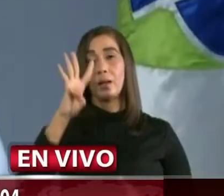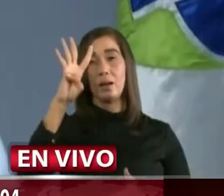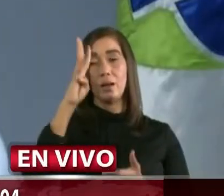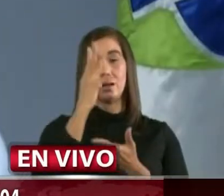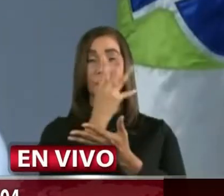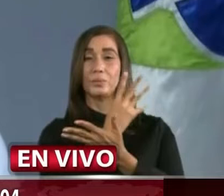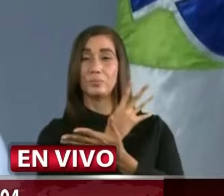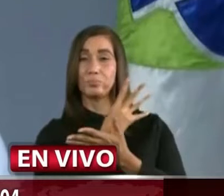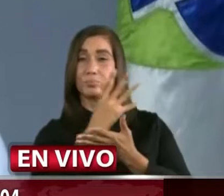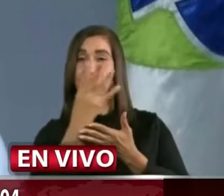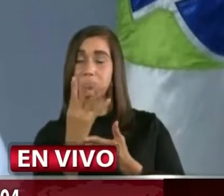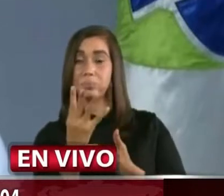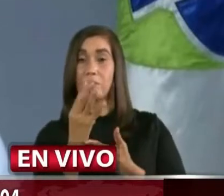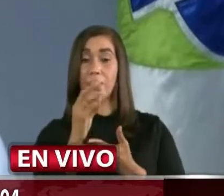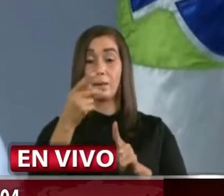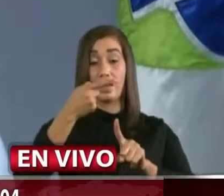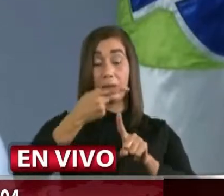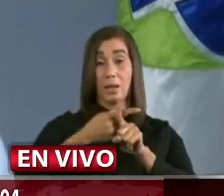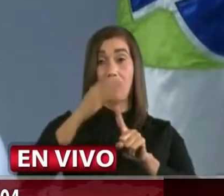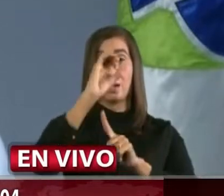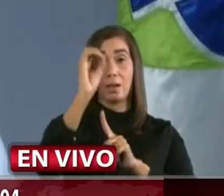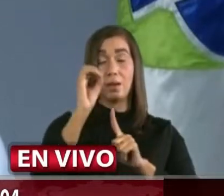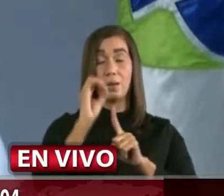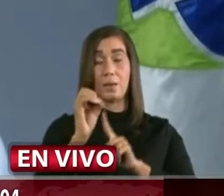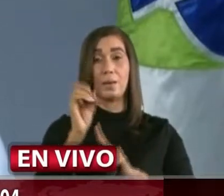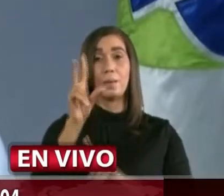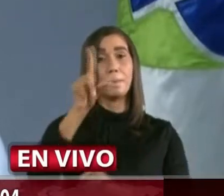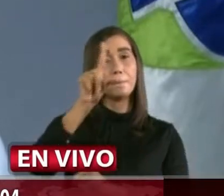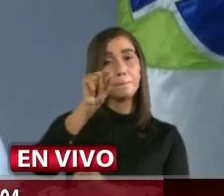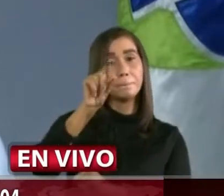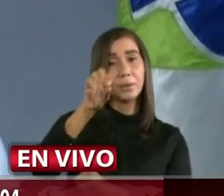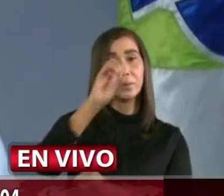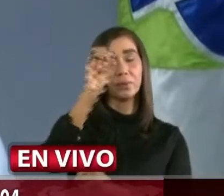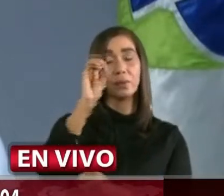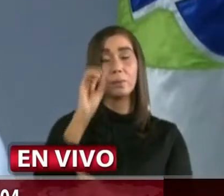4 semanas, la tasa de positividad es de